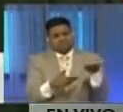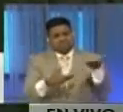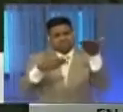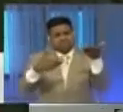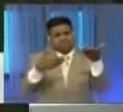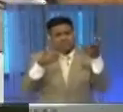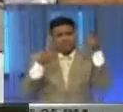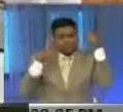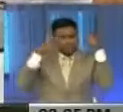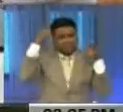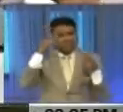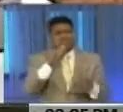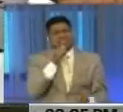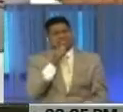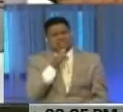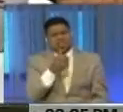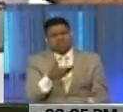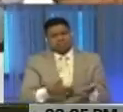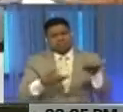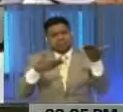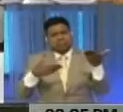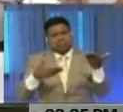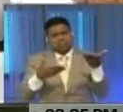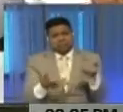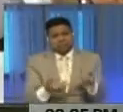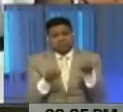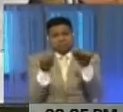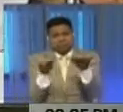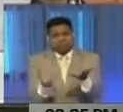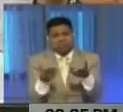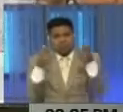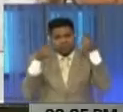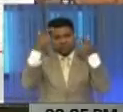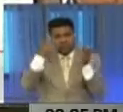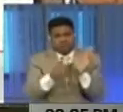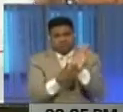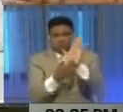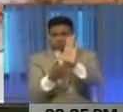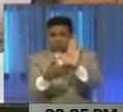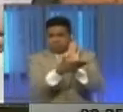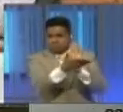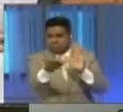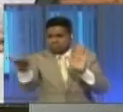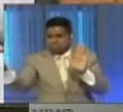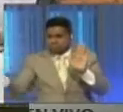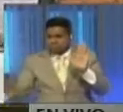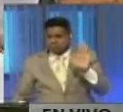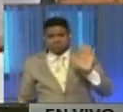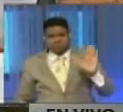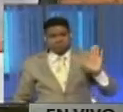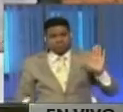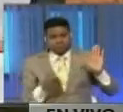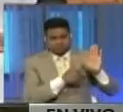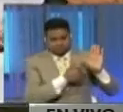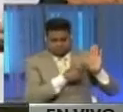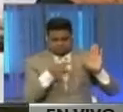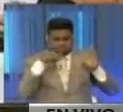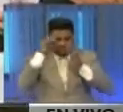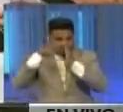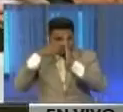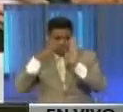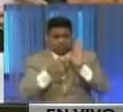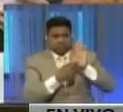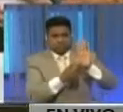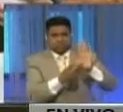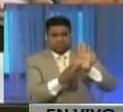Chávez? ¿Quieren saber? Se los voy a mostrar a los invitados internacionales. Cámara.